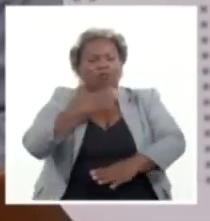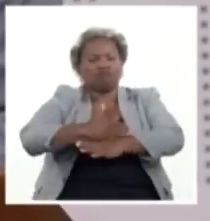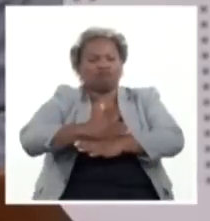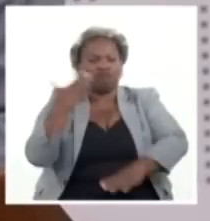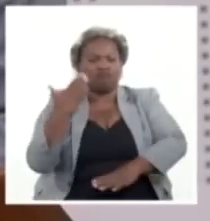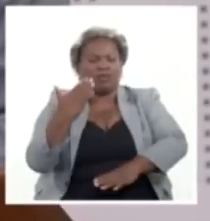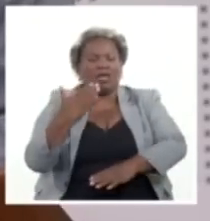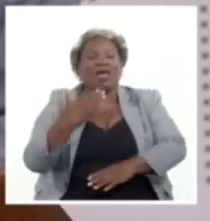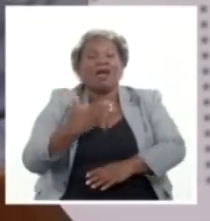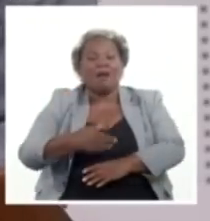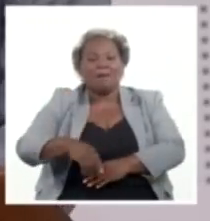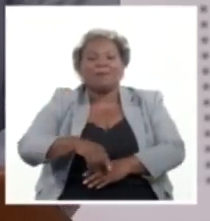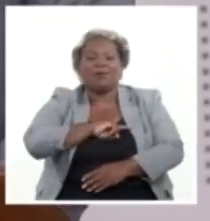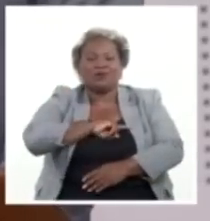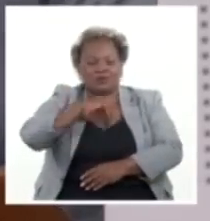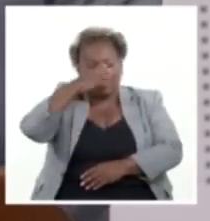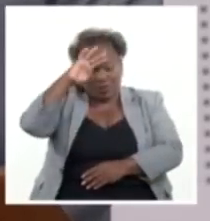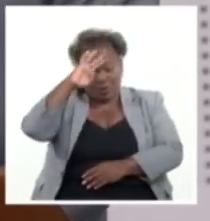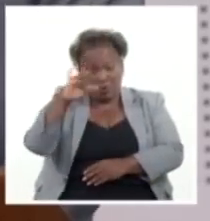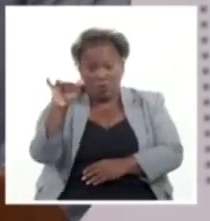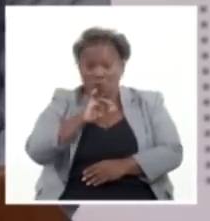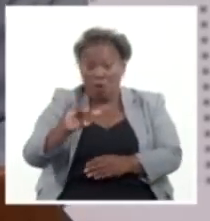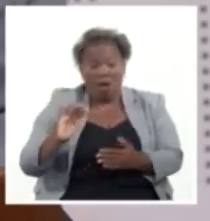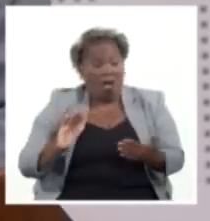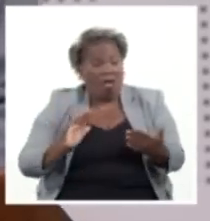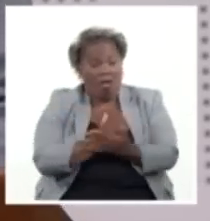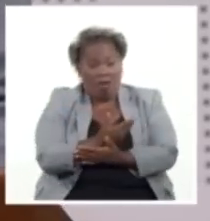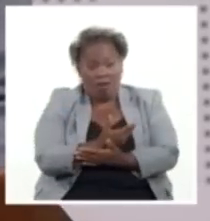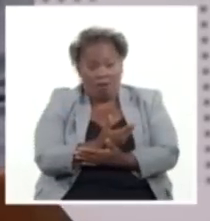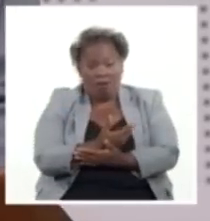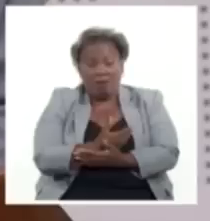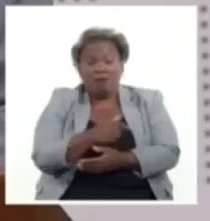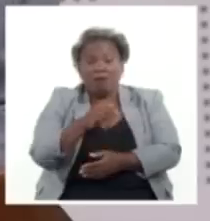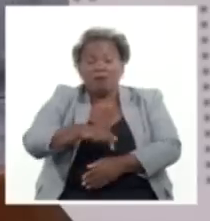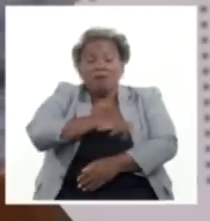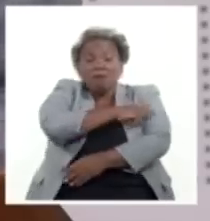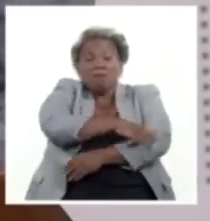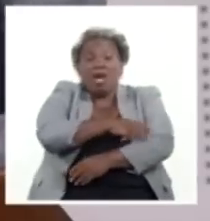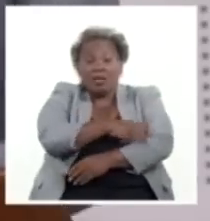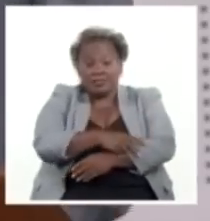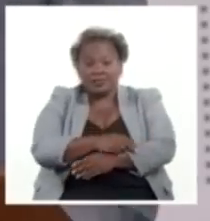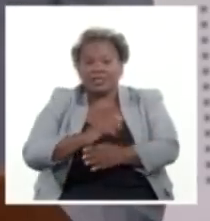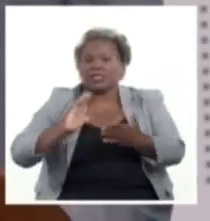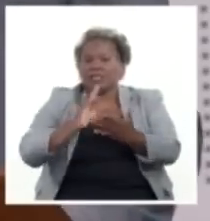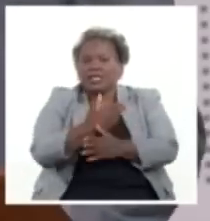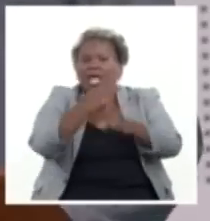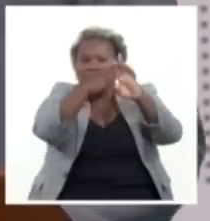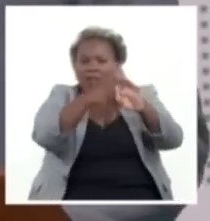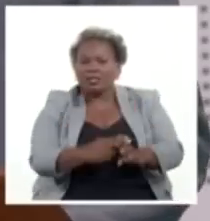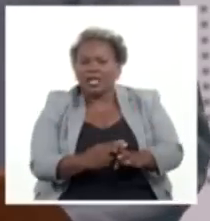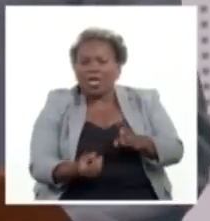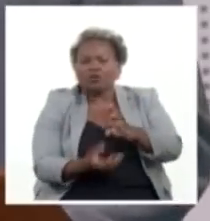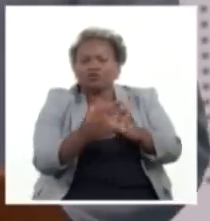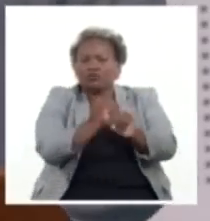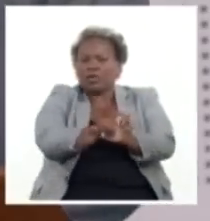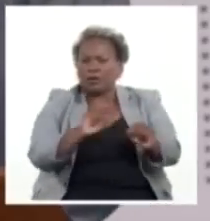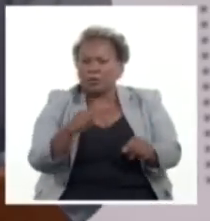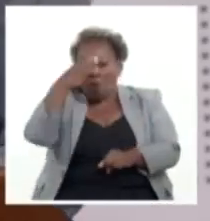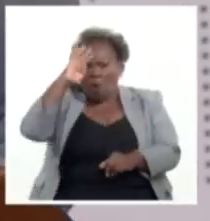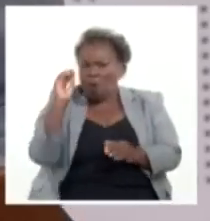Estados Unidos a Cuba, así como la eliminación del país de la espuria lista de estados patrocinadores del